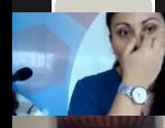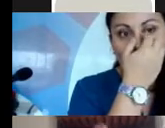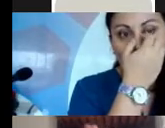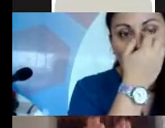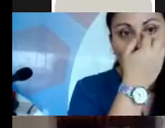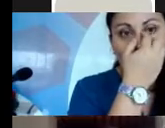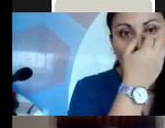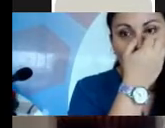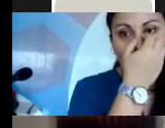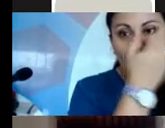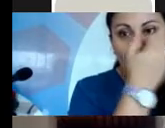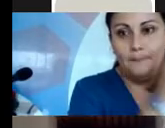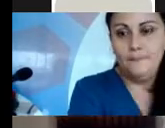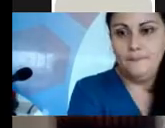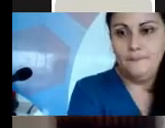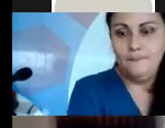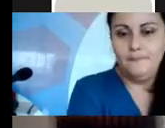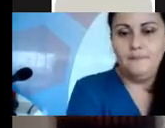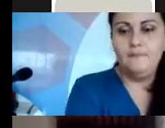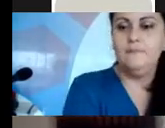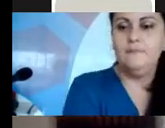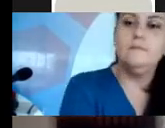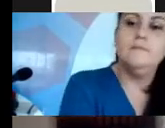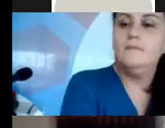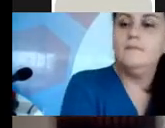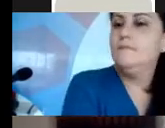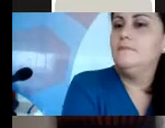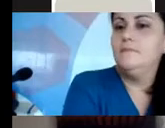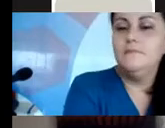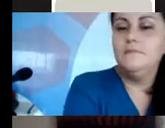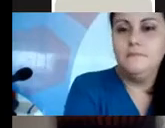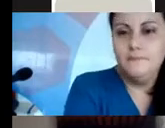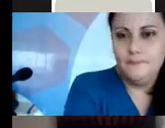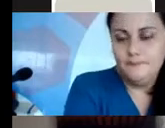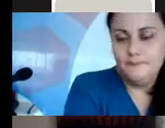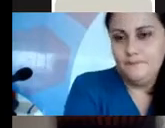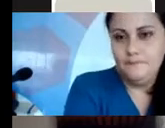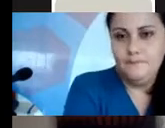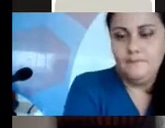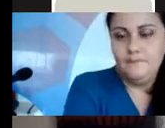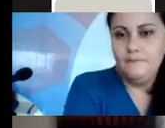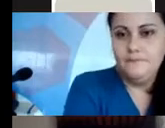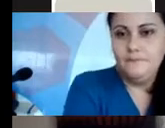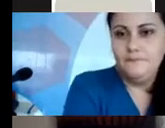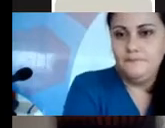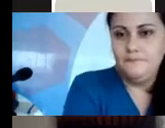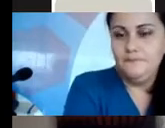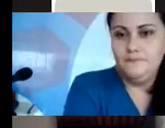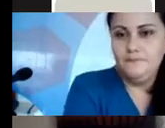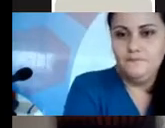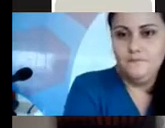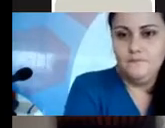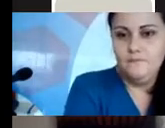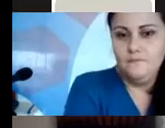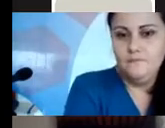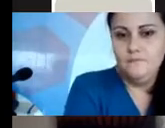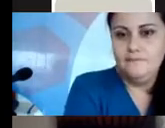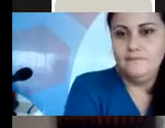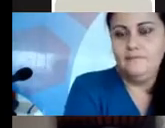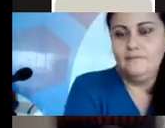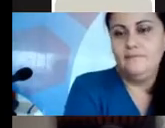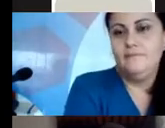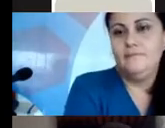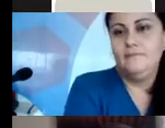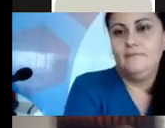ser perfectamente plano. Tengo que poder trabajar también en esta, en la parte anterior del cojín debería poder trabajar de esta